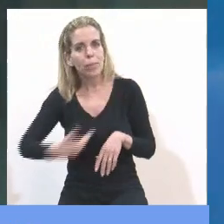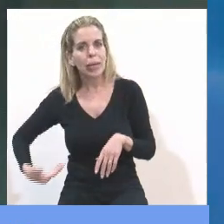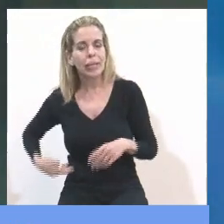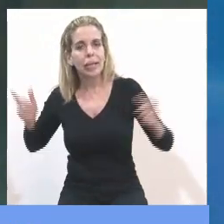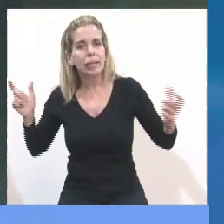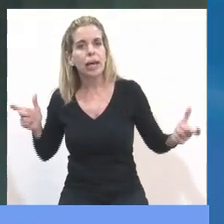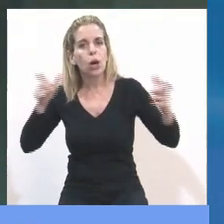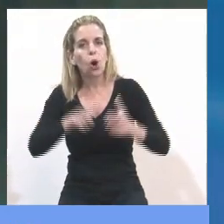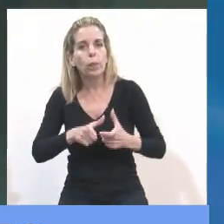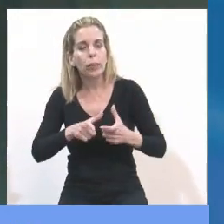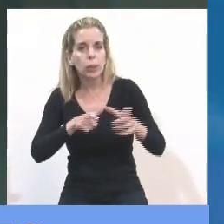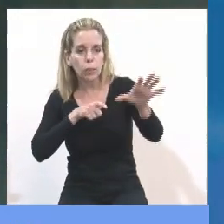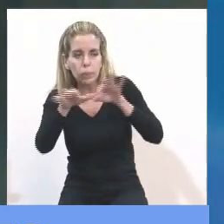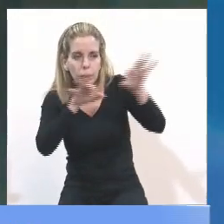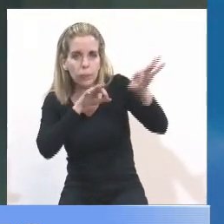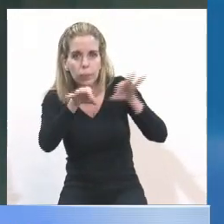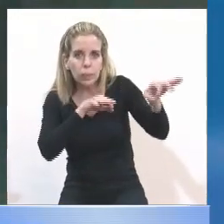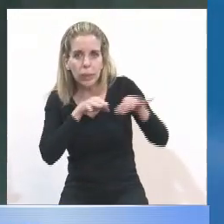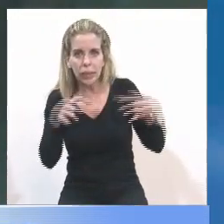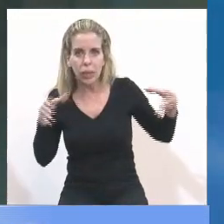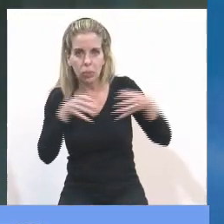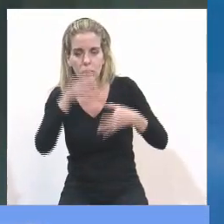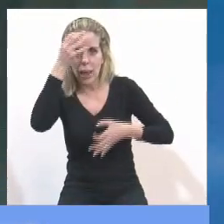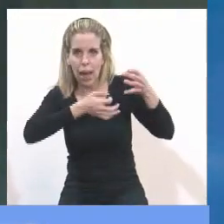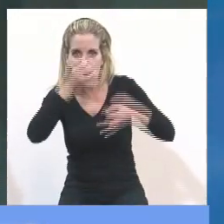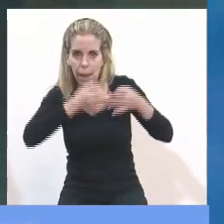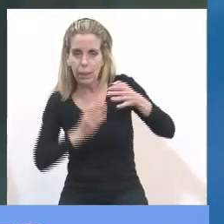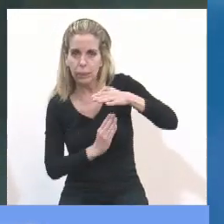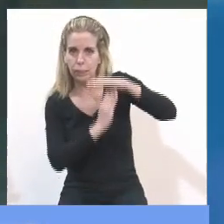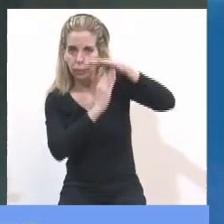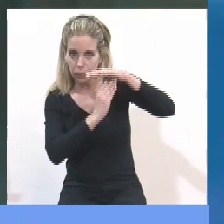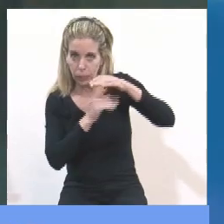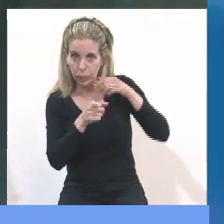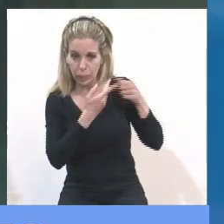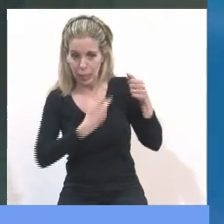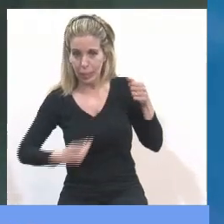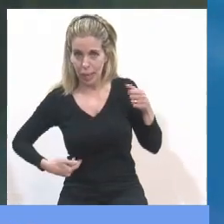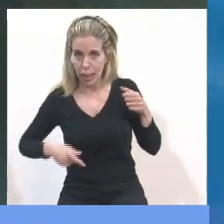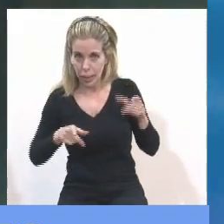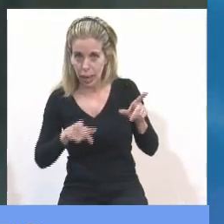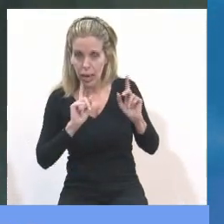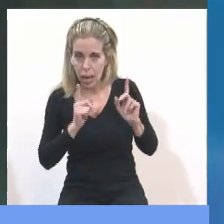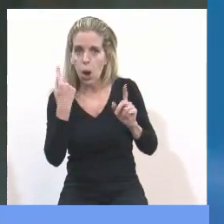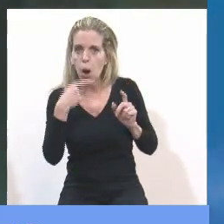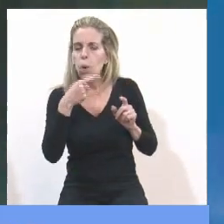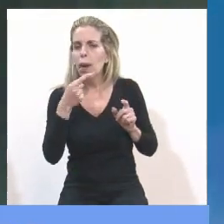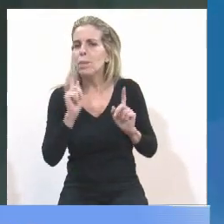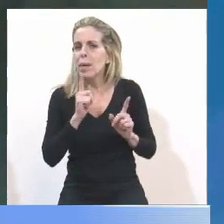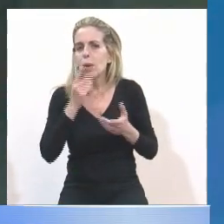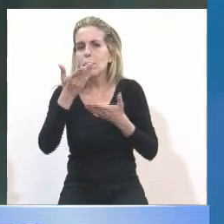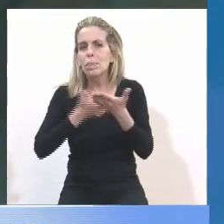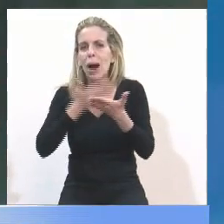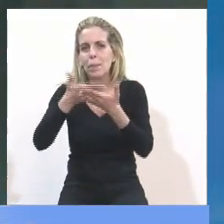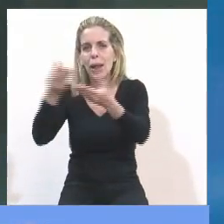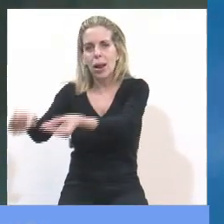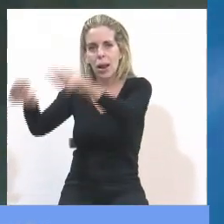la Comisión de Selección y Escuela Judicial del Consejo de la Magistratura, cuando recibe el